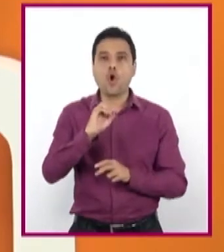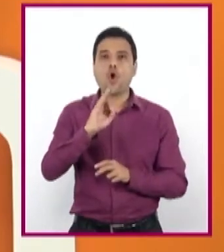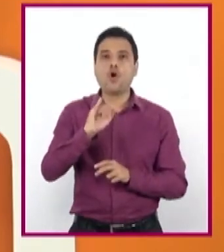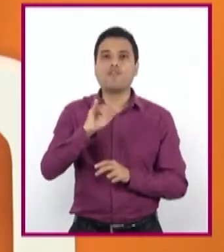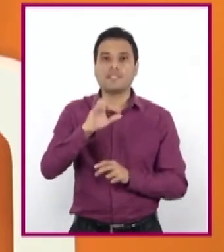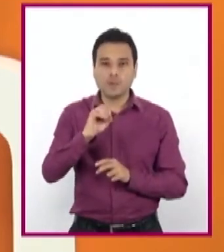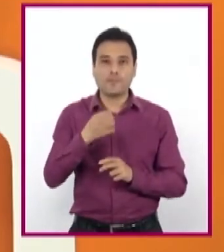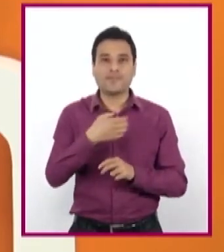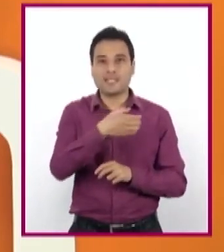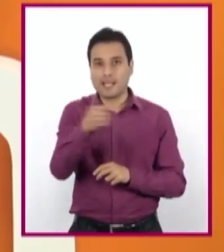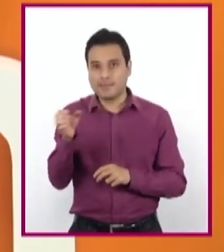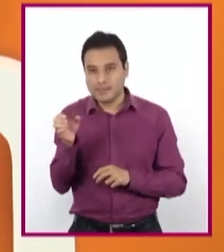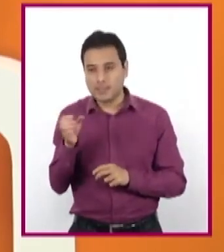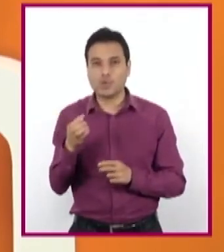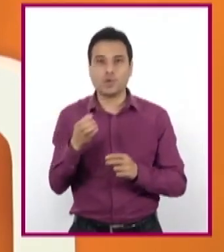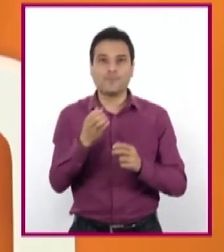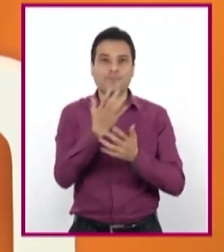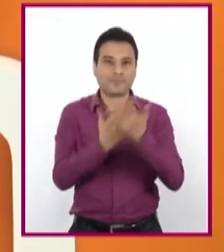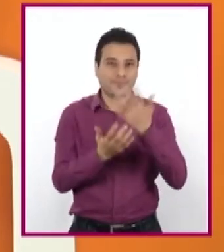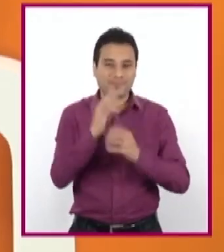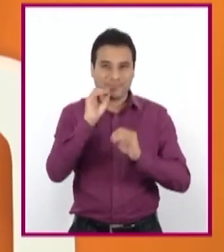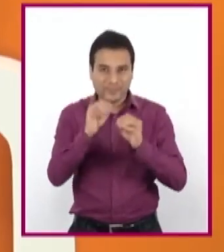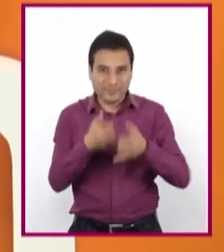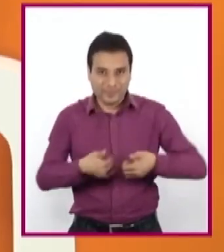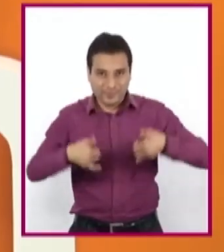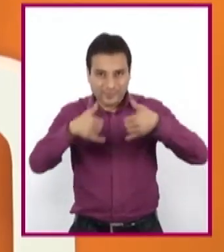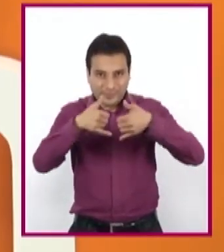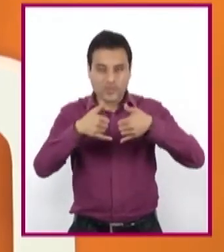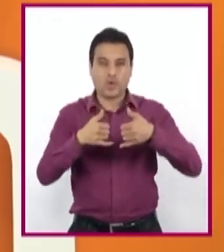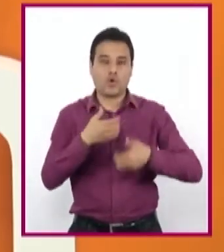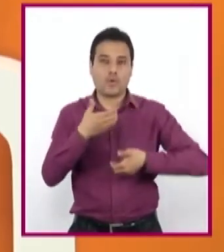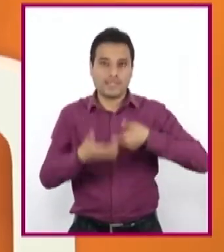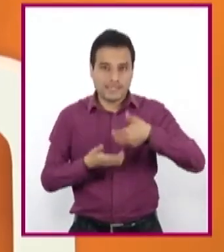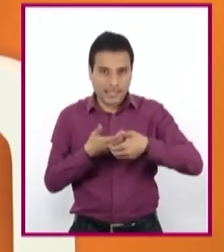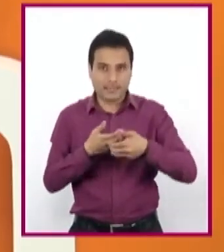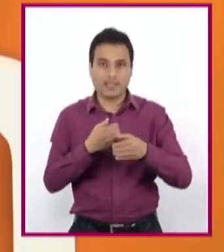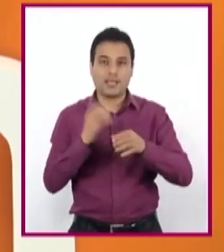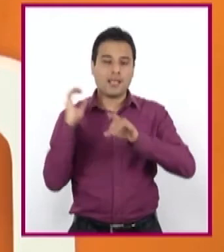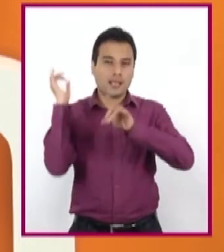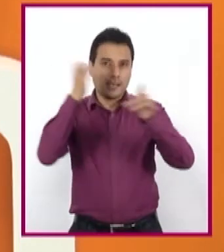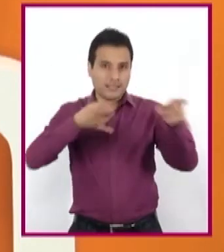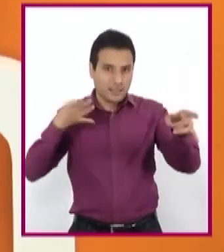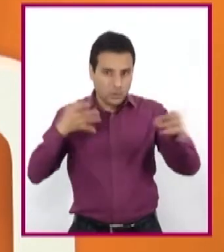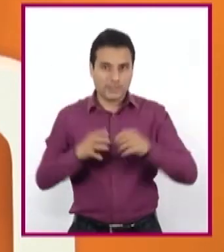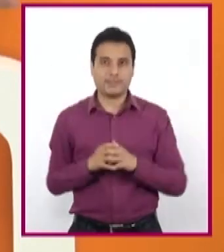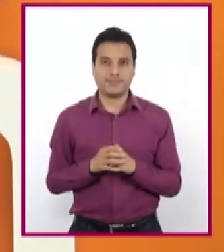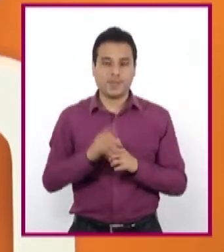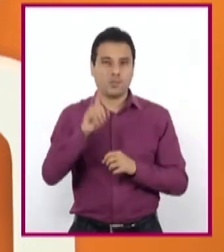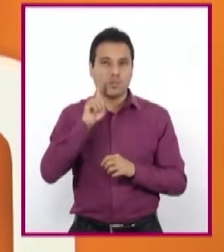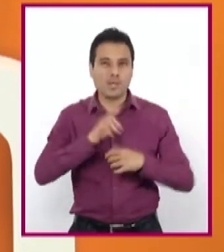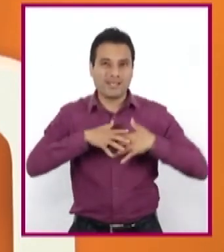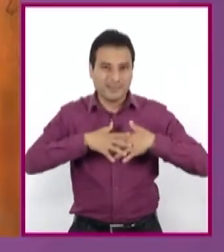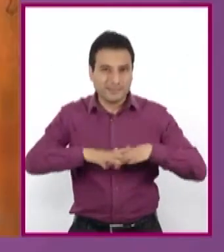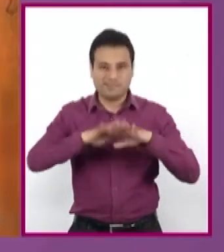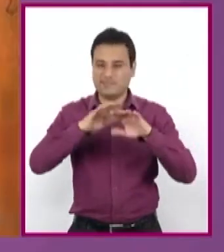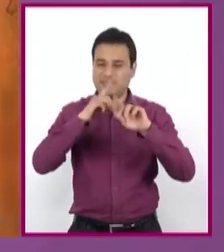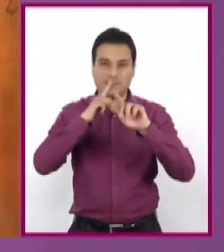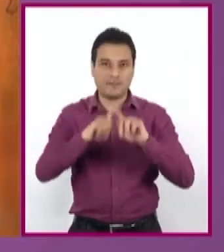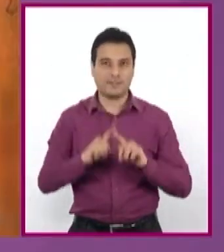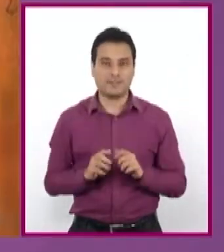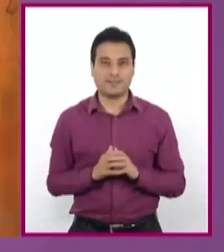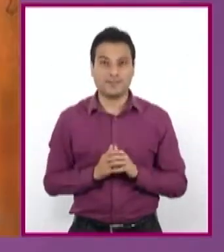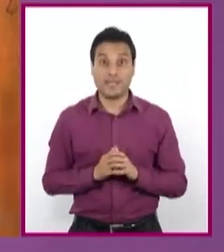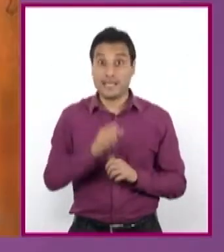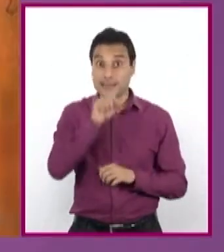como campesinos, alfareros, comerciantes, cazadores, tejedoras, entre otros.